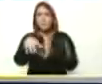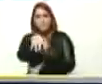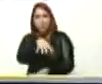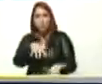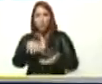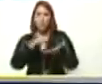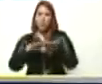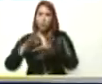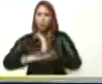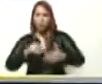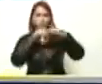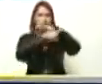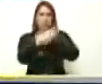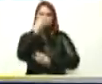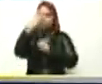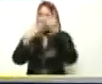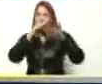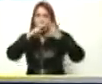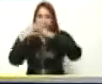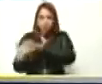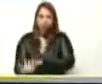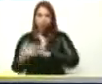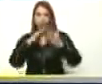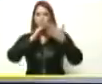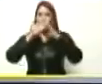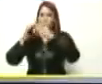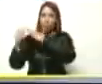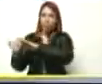allí en el barrio, en la comunidad, en la comuna.